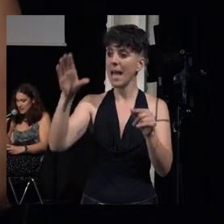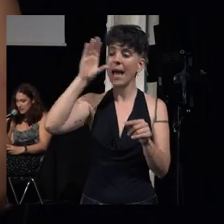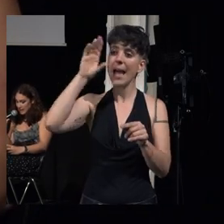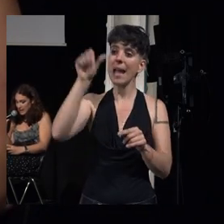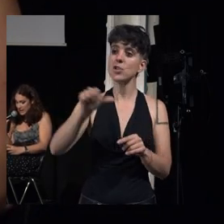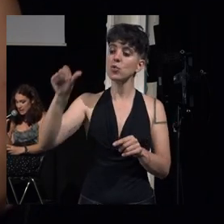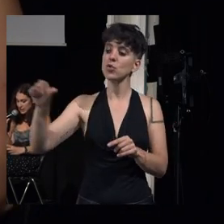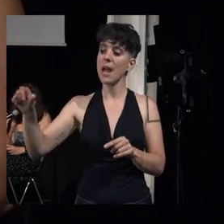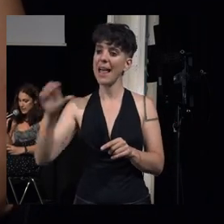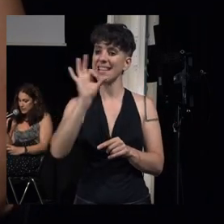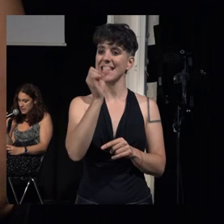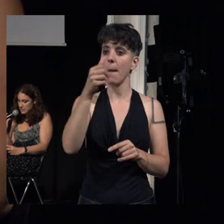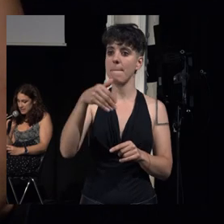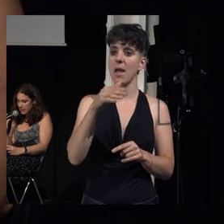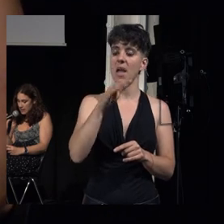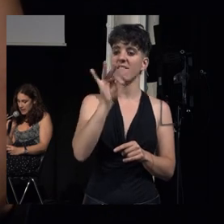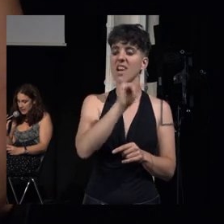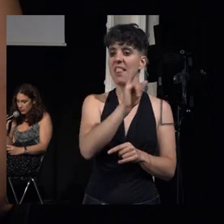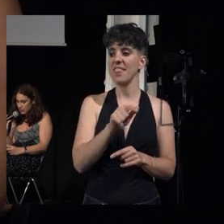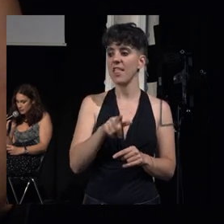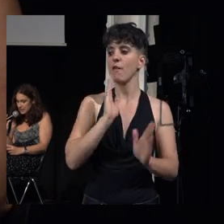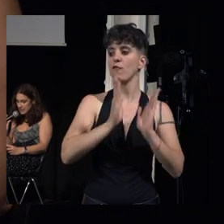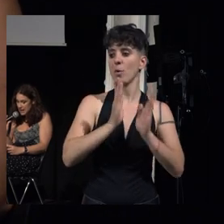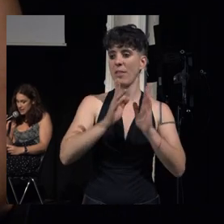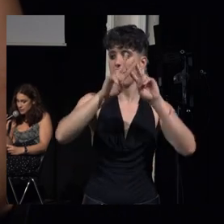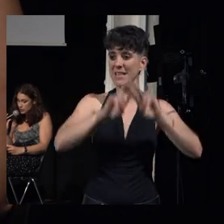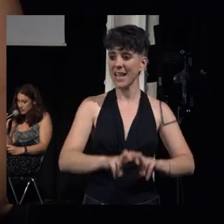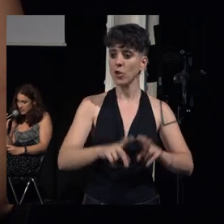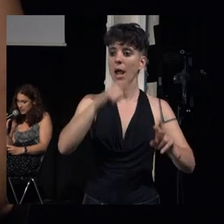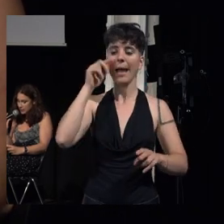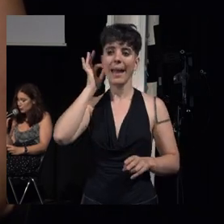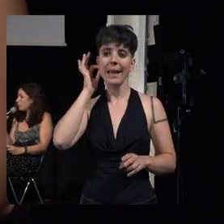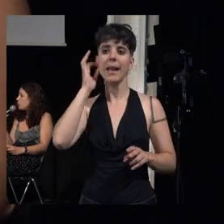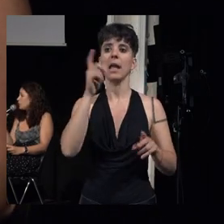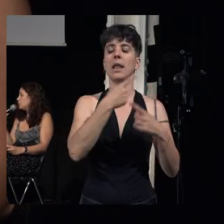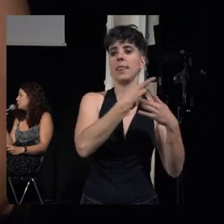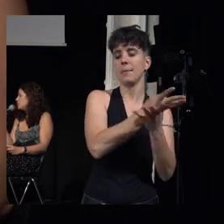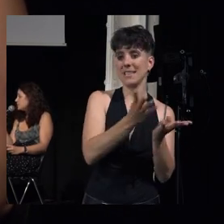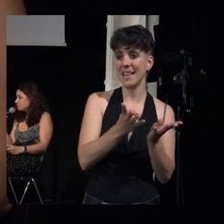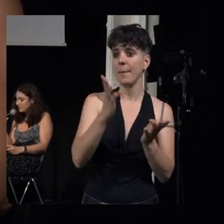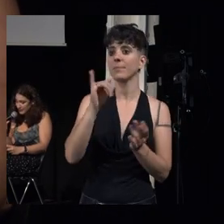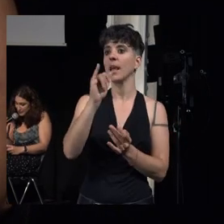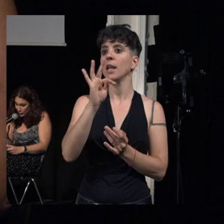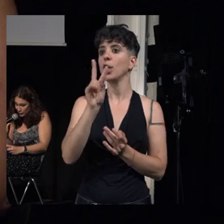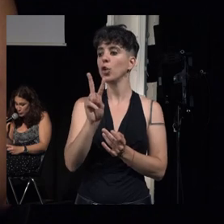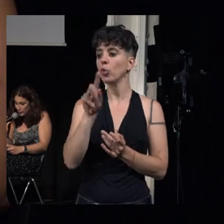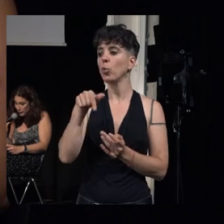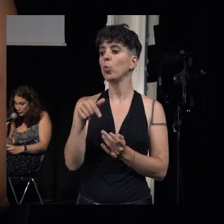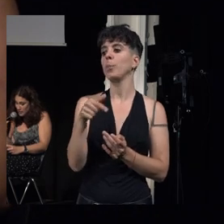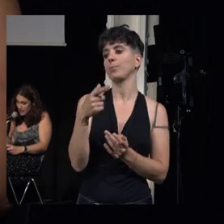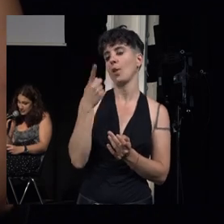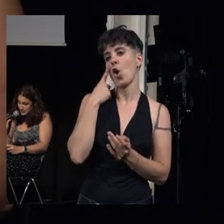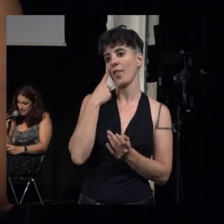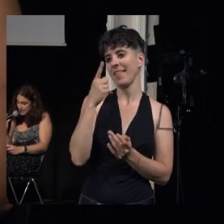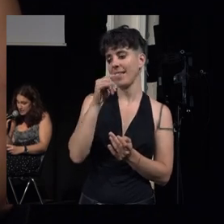a San Fernández, formadora e investigadora en género y diversidad, a Josebe Iturrioz, y tú, más conocido como